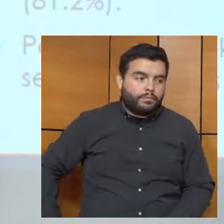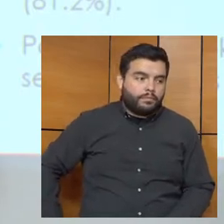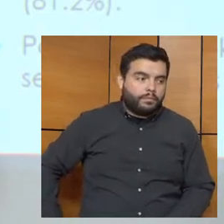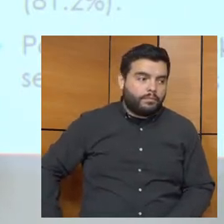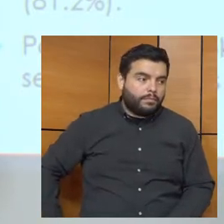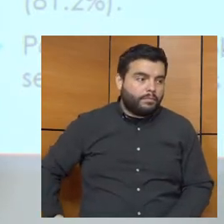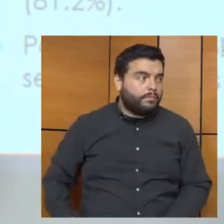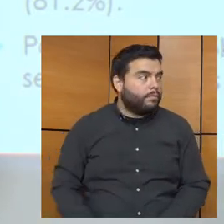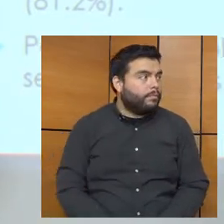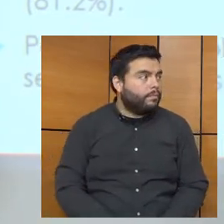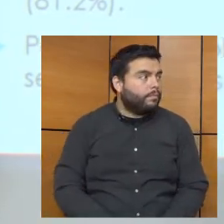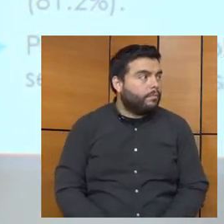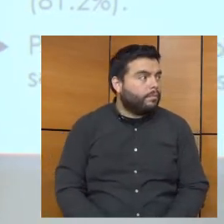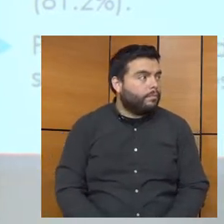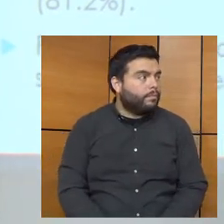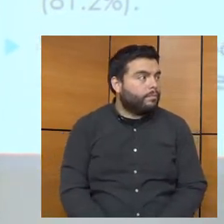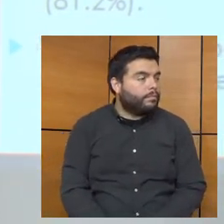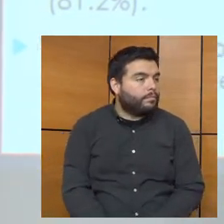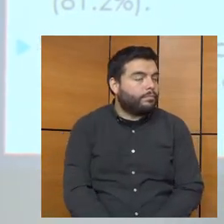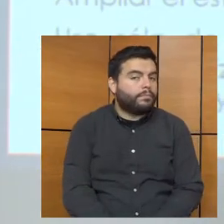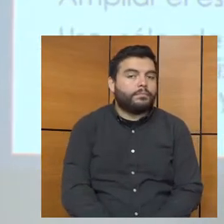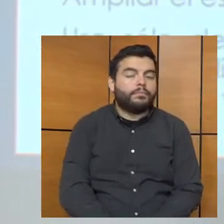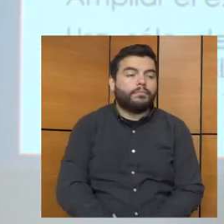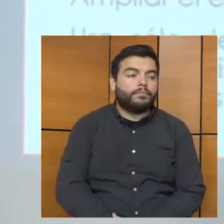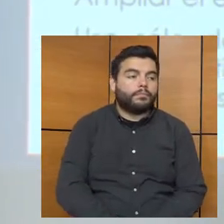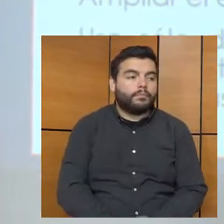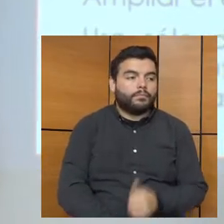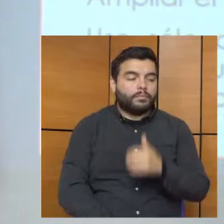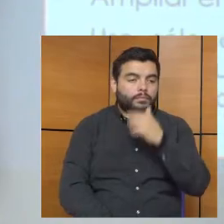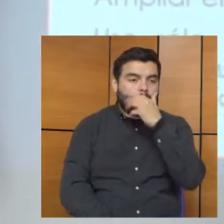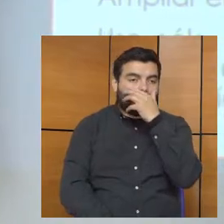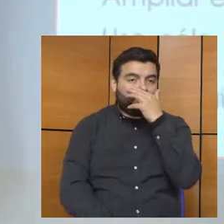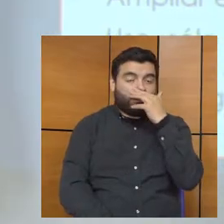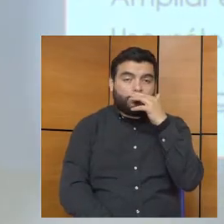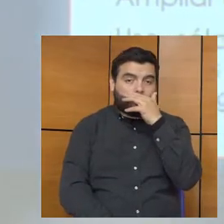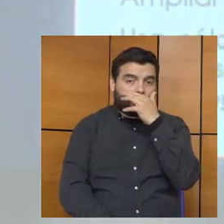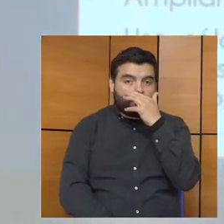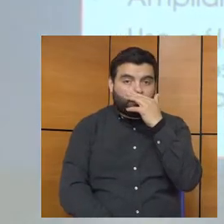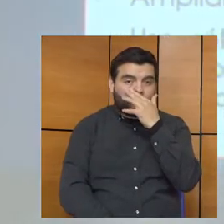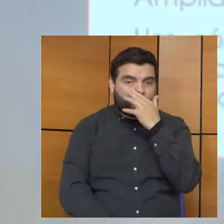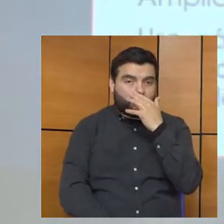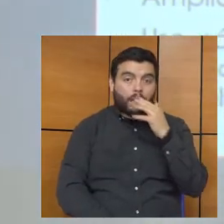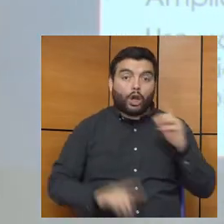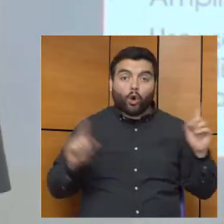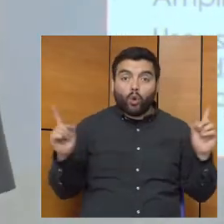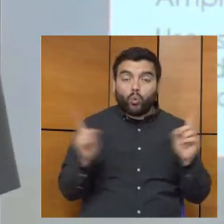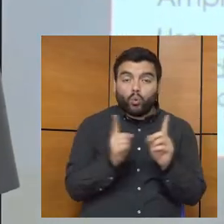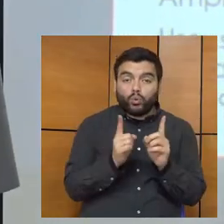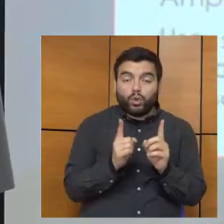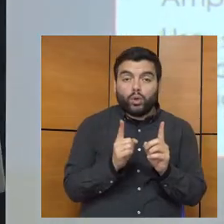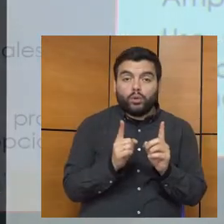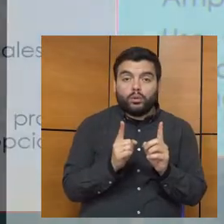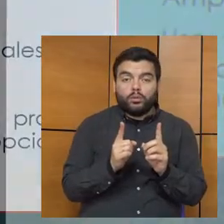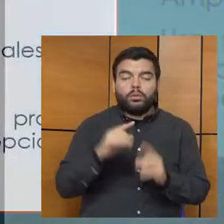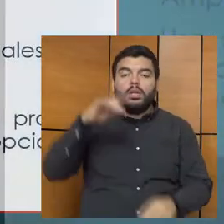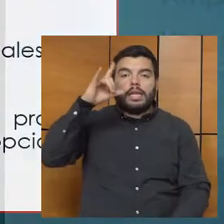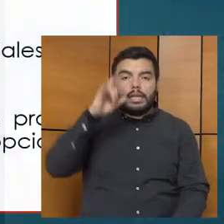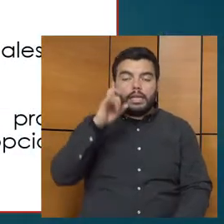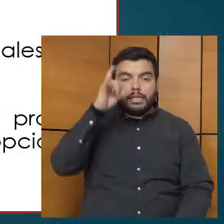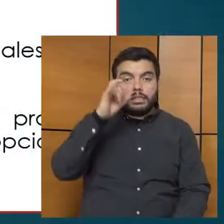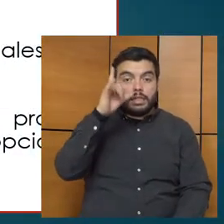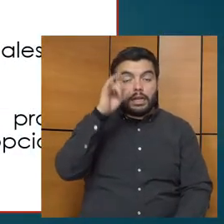Bien, algunas conclusiones más. Respecto a Instagram, pues